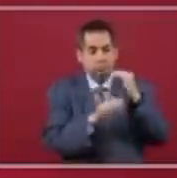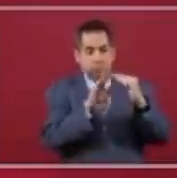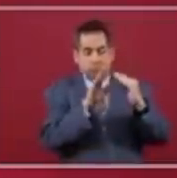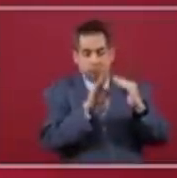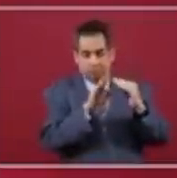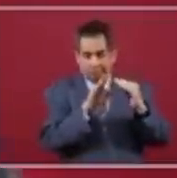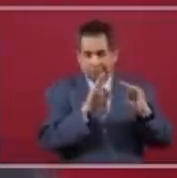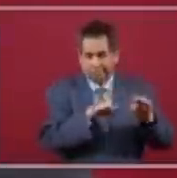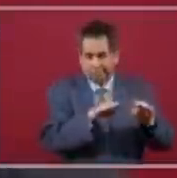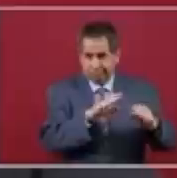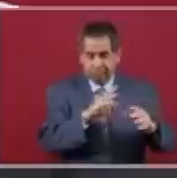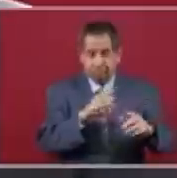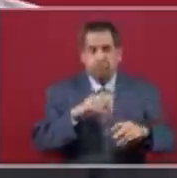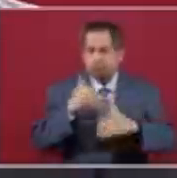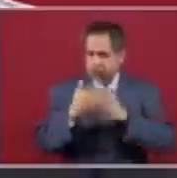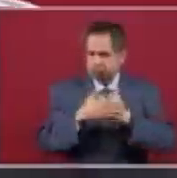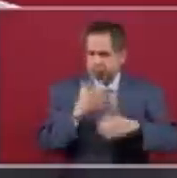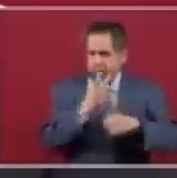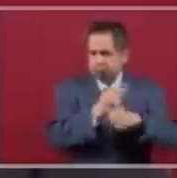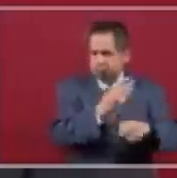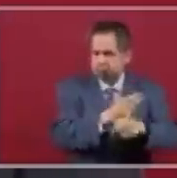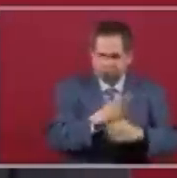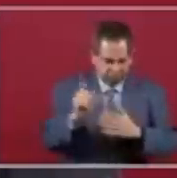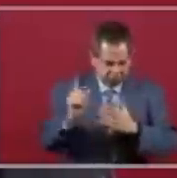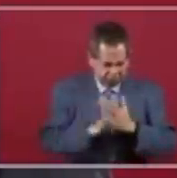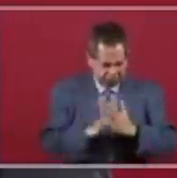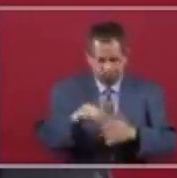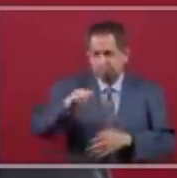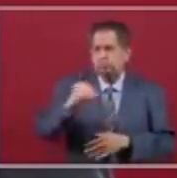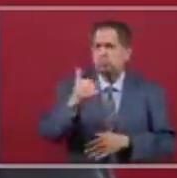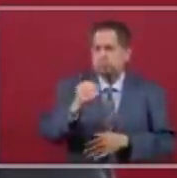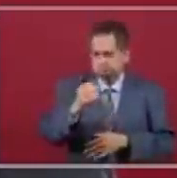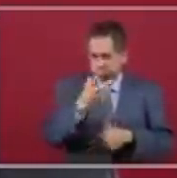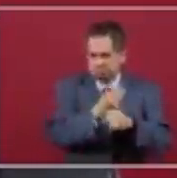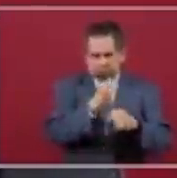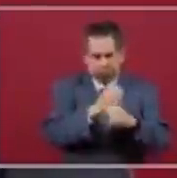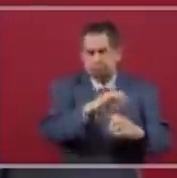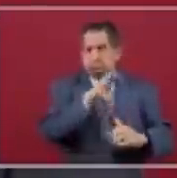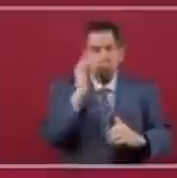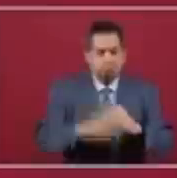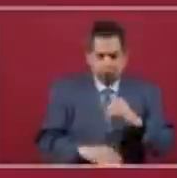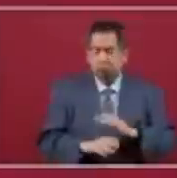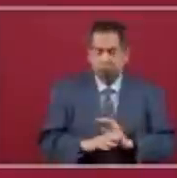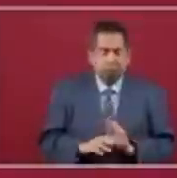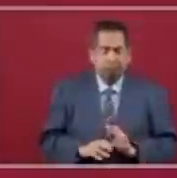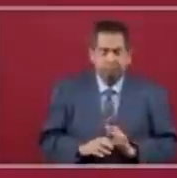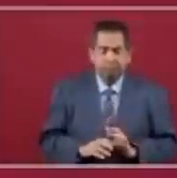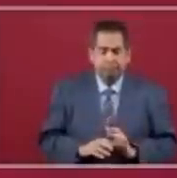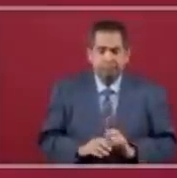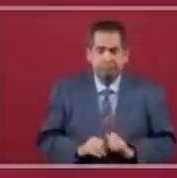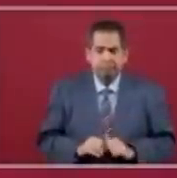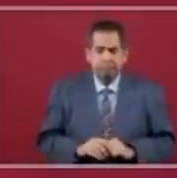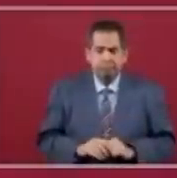a concluir en el mes de mayo. Sí.